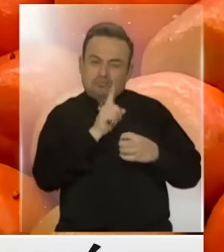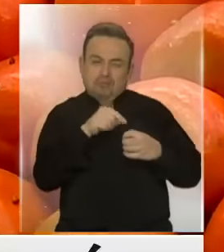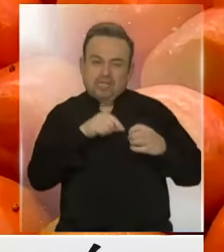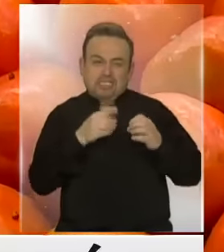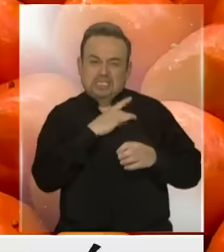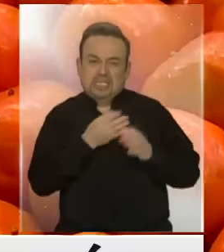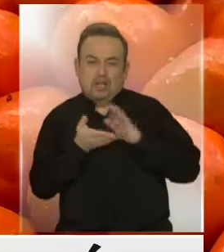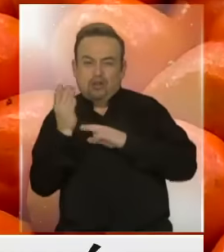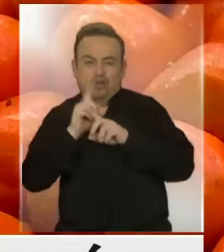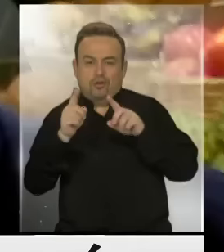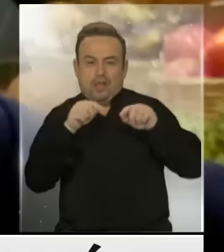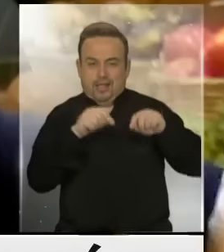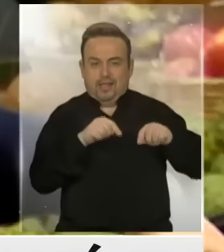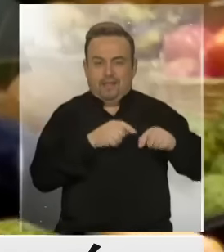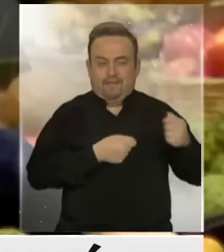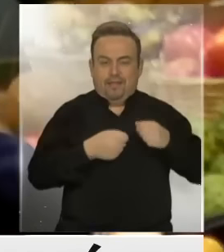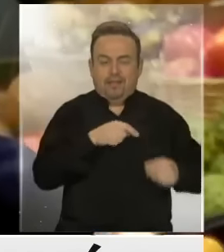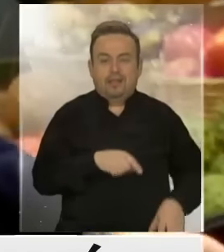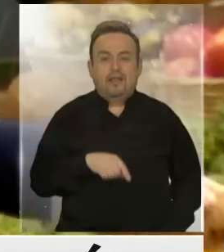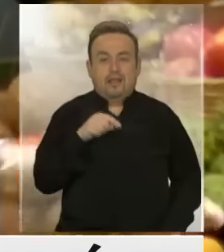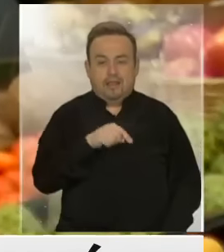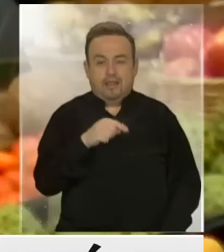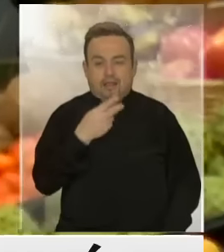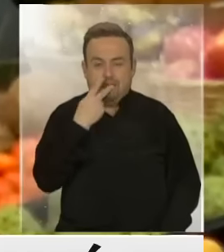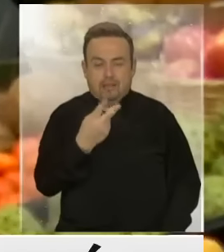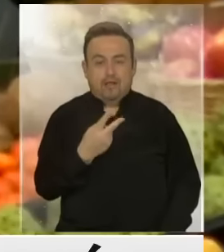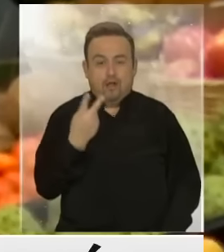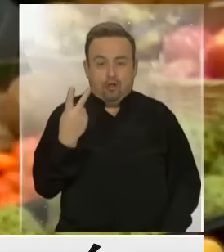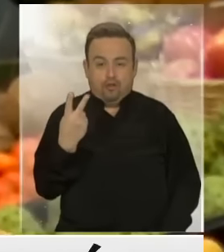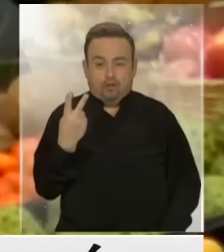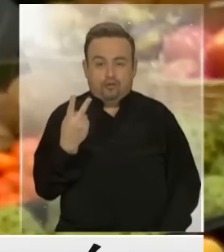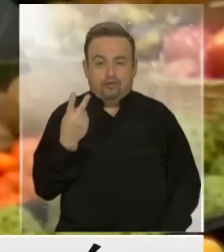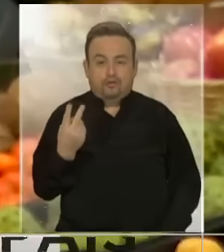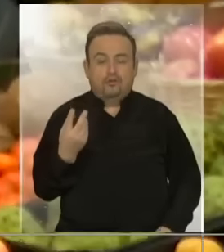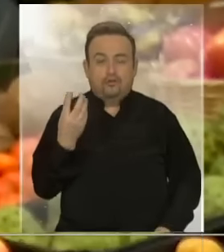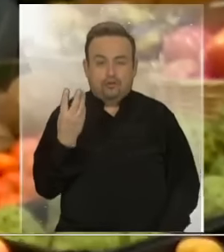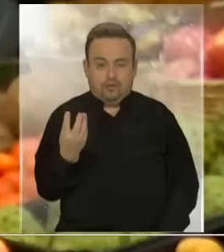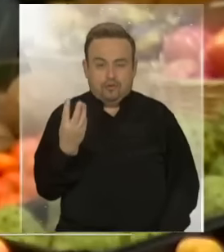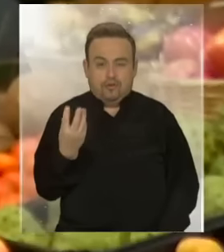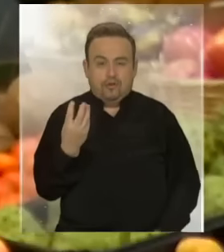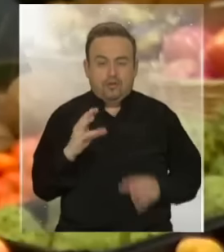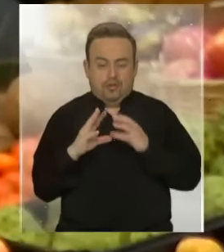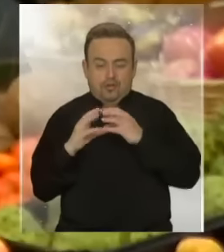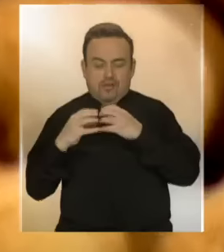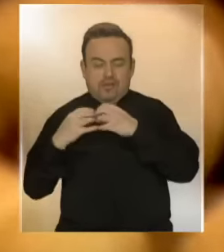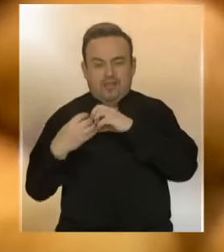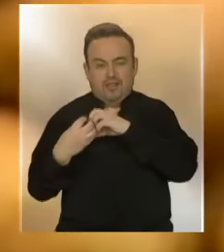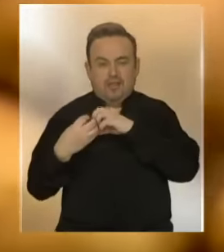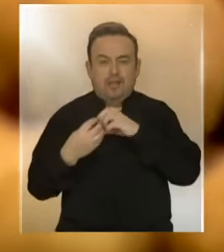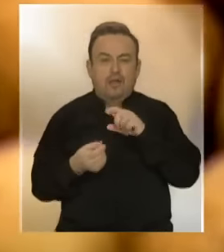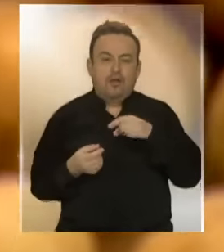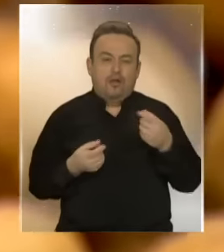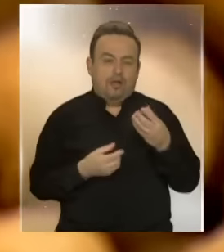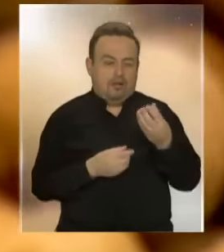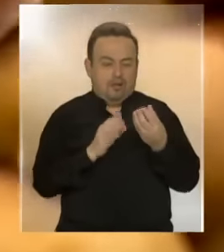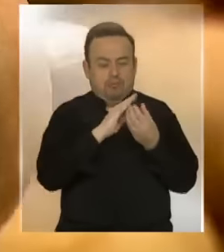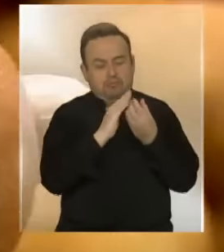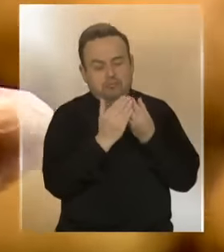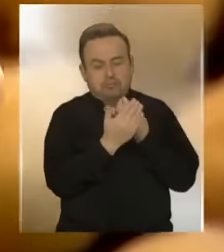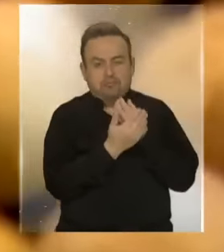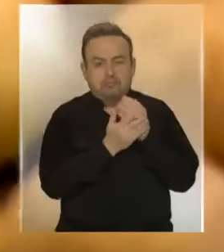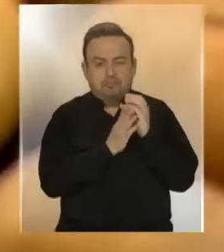de Chile. Mira, aquí están los dos, los kiwi riñones y un kiwi